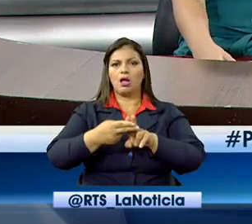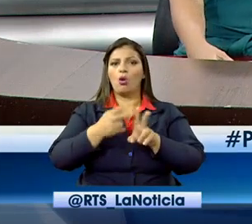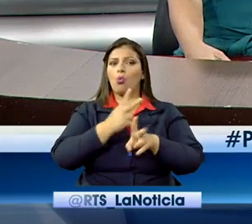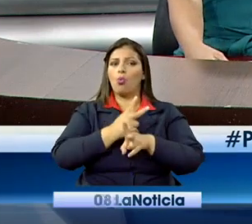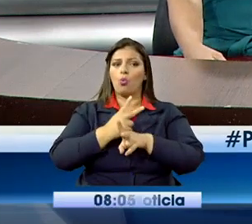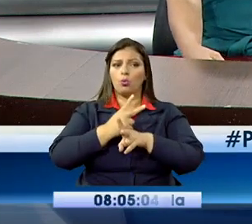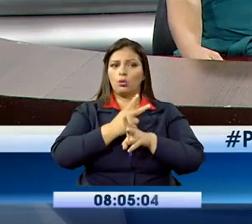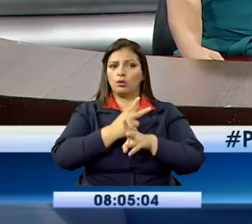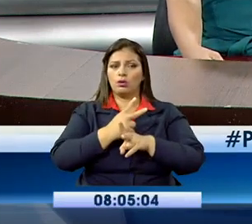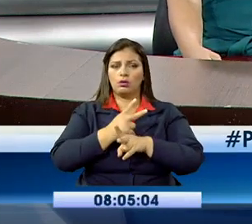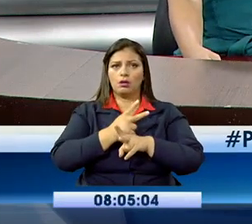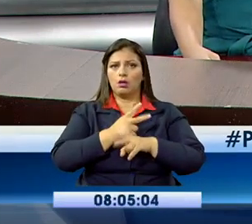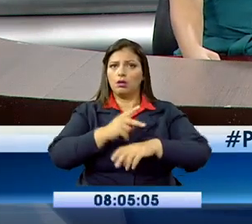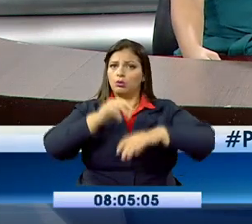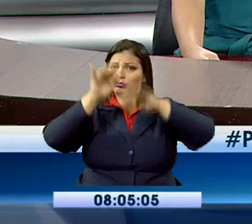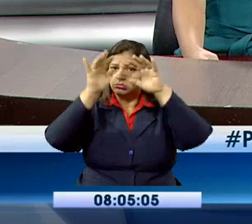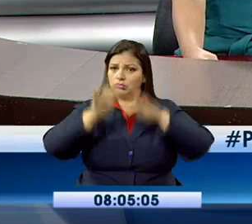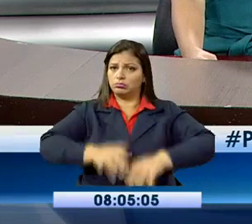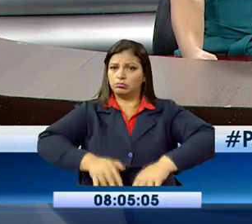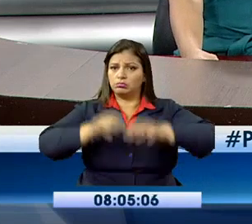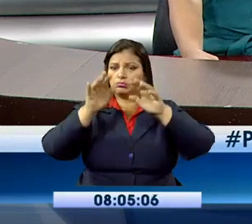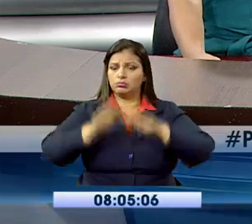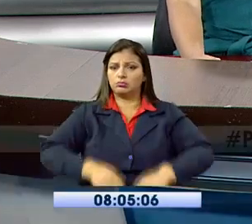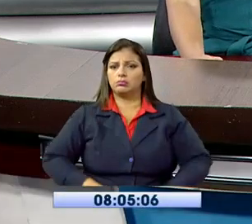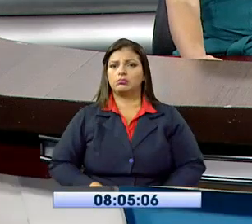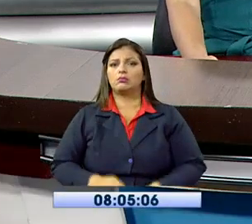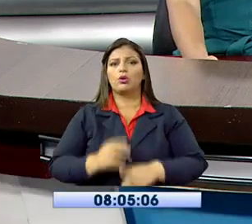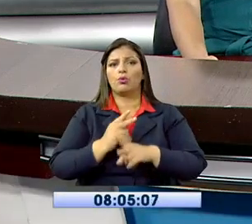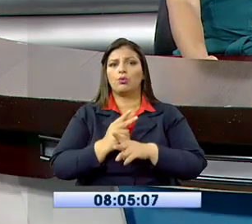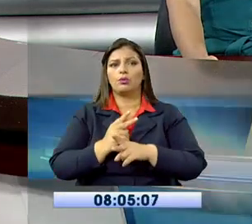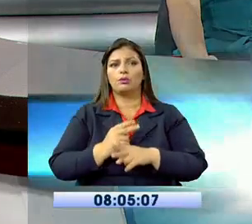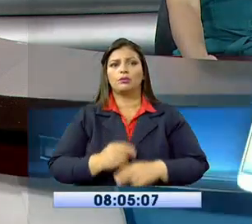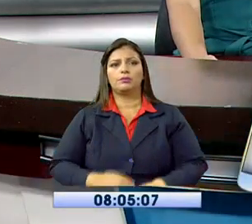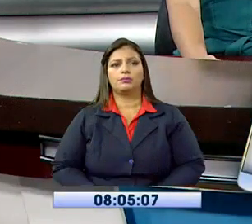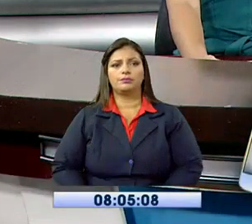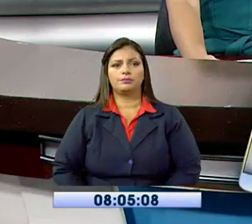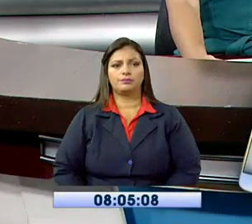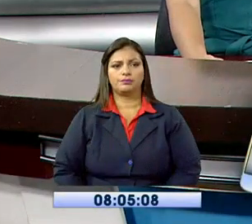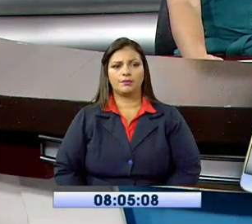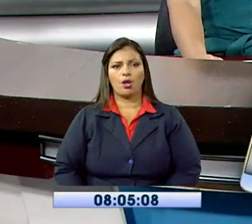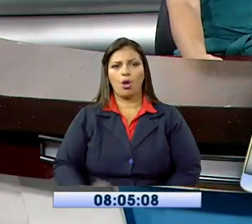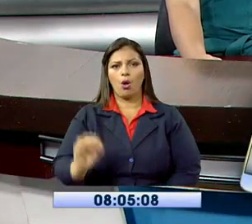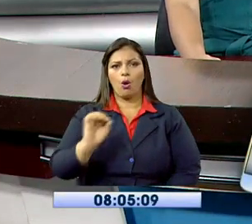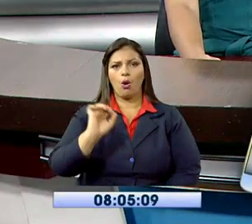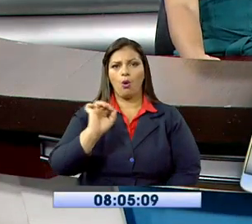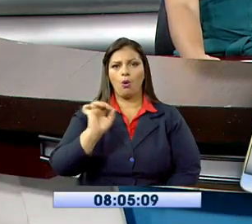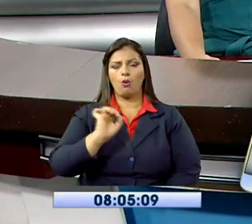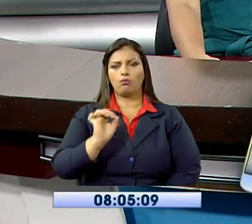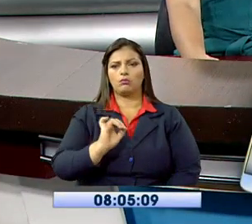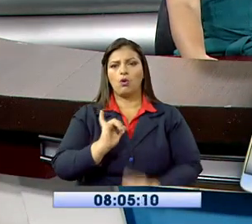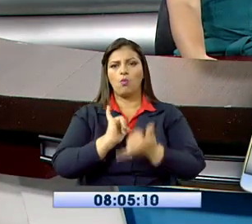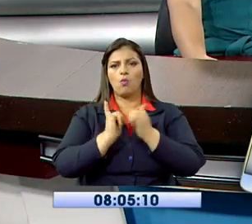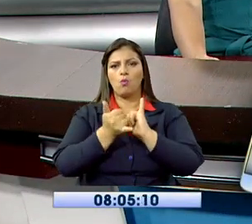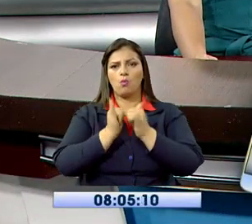con nosotros. O a los números celulares. A los teléfonos que están, por favor, pongan los teléfonos, ahí está.